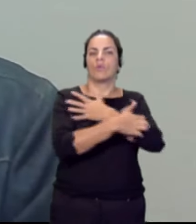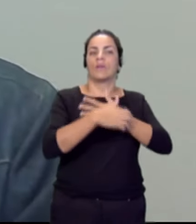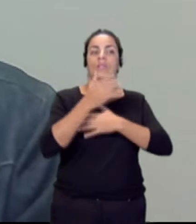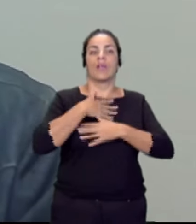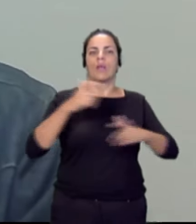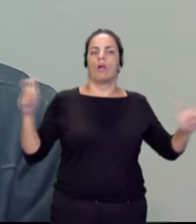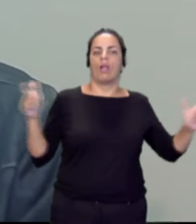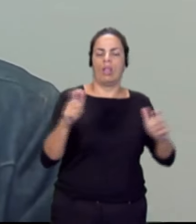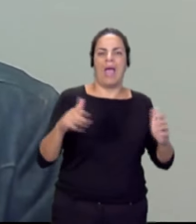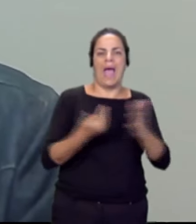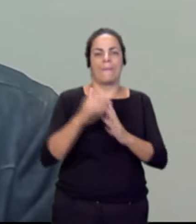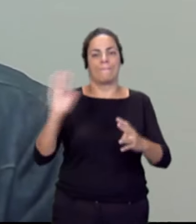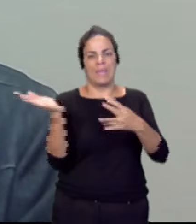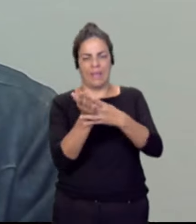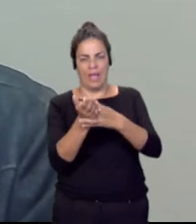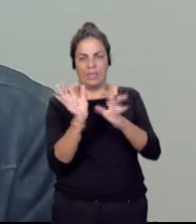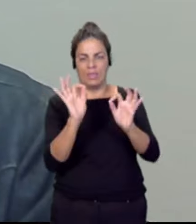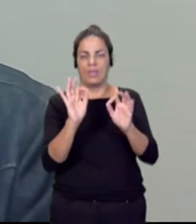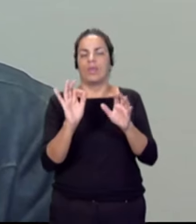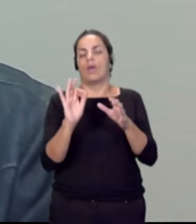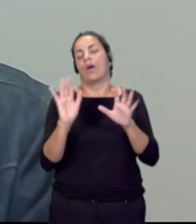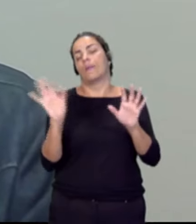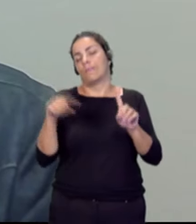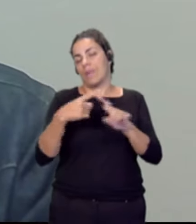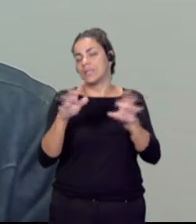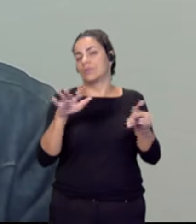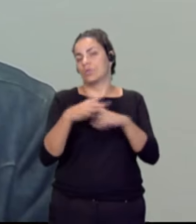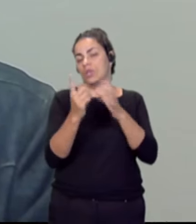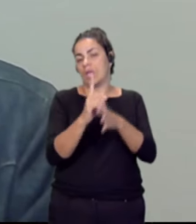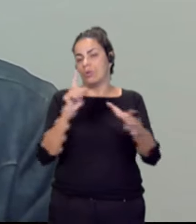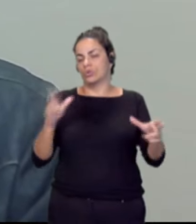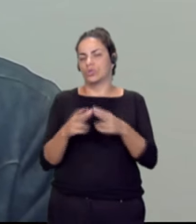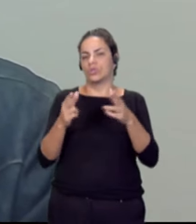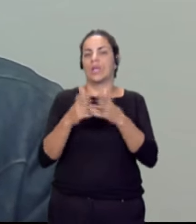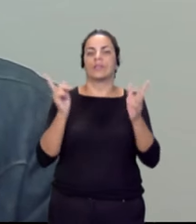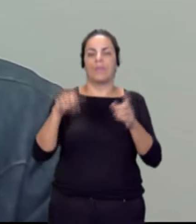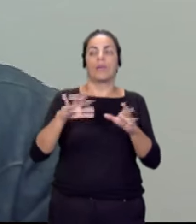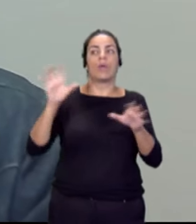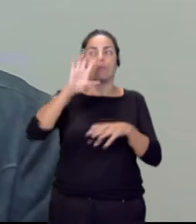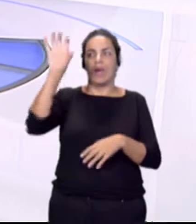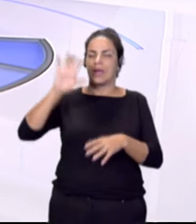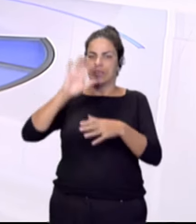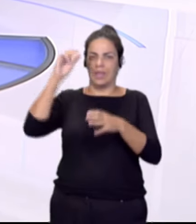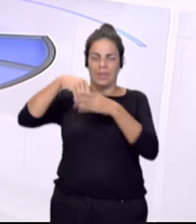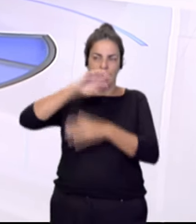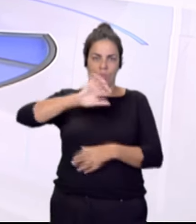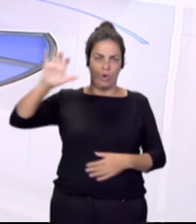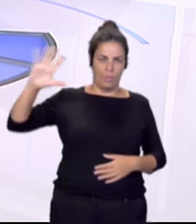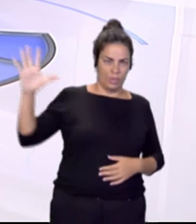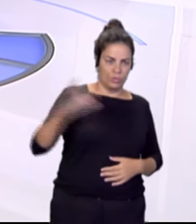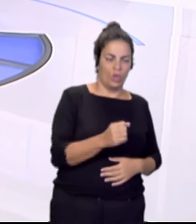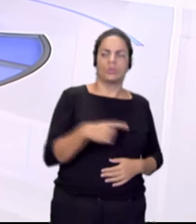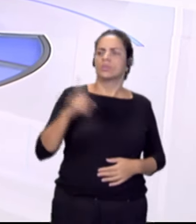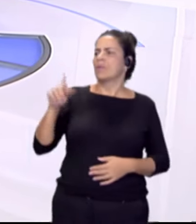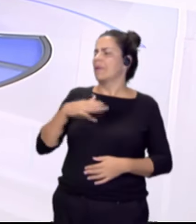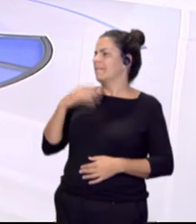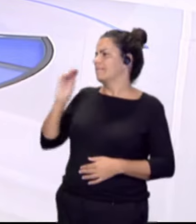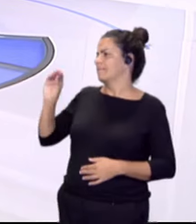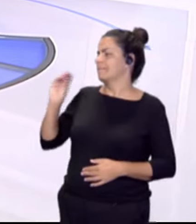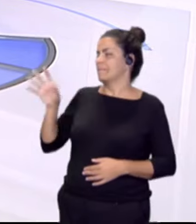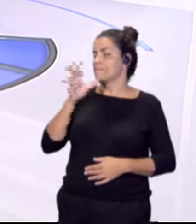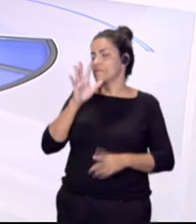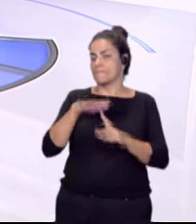exclusión social en todos los países miembros de la Unión Europea. Sí, yo quería también hablar con Francisco Rodríguez de la situación que además se añade ahora. Las